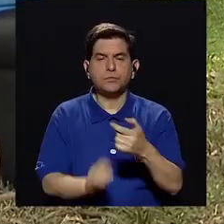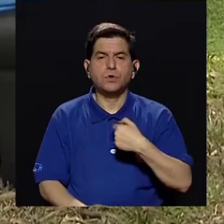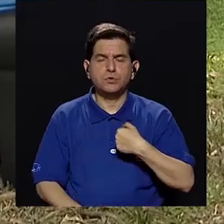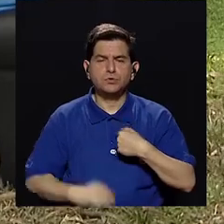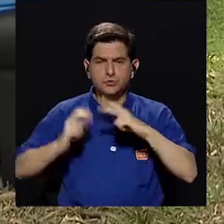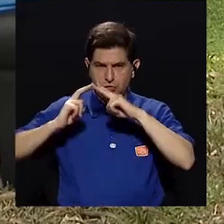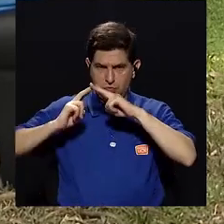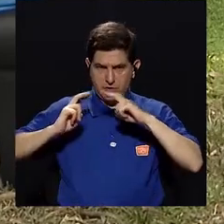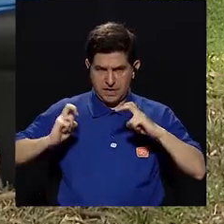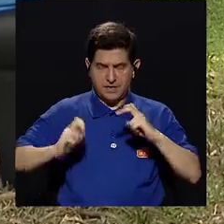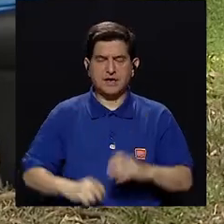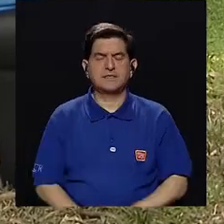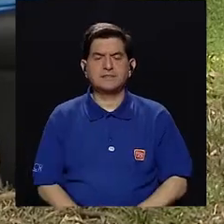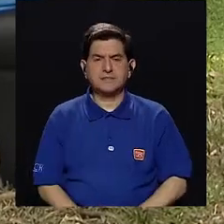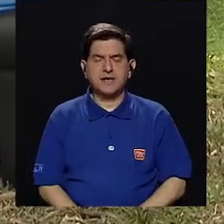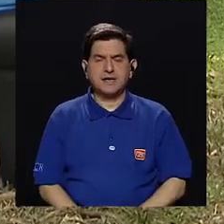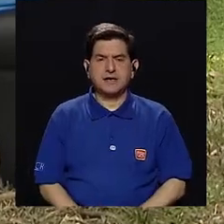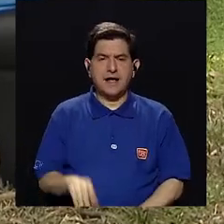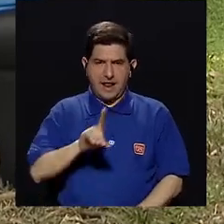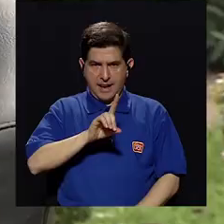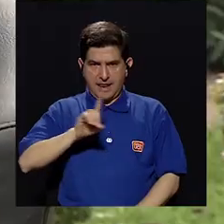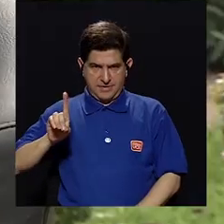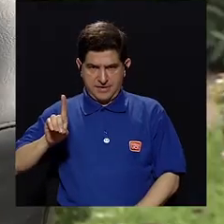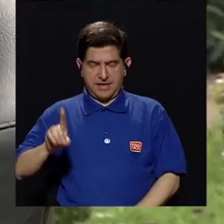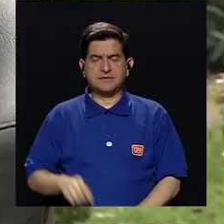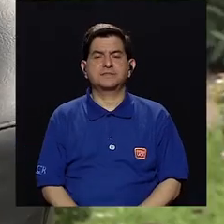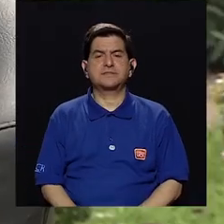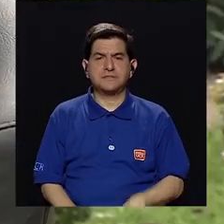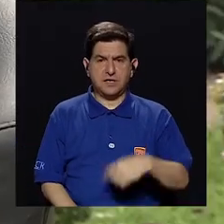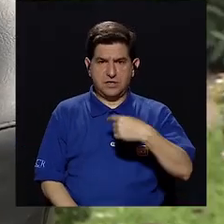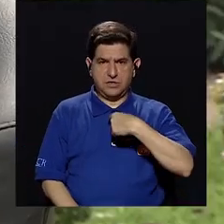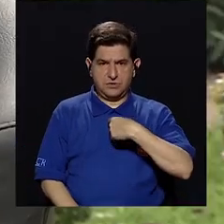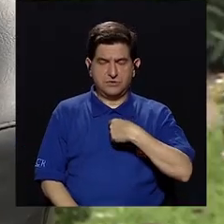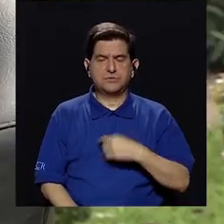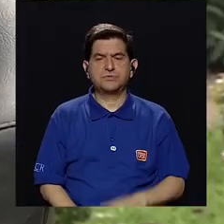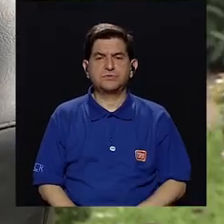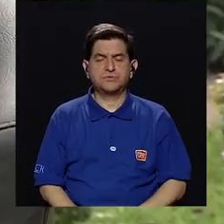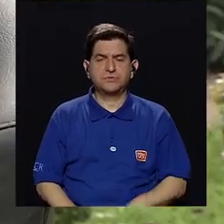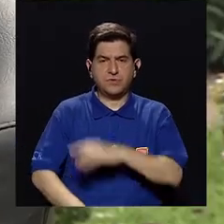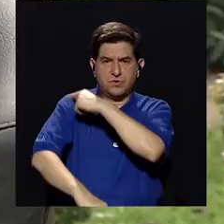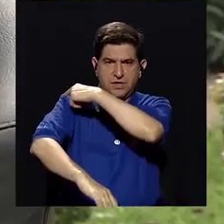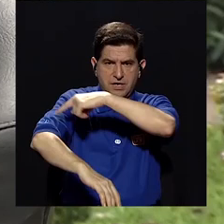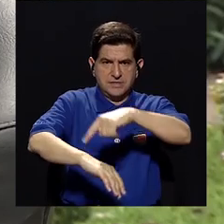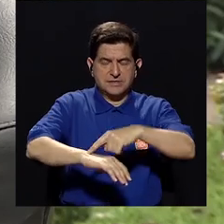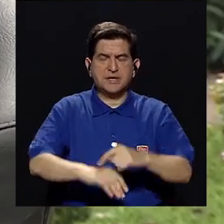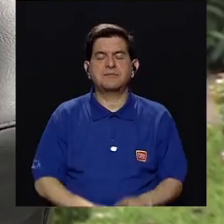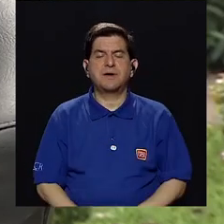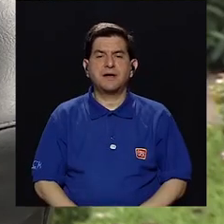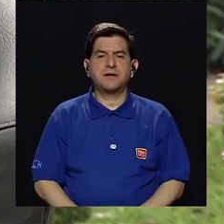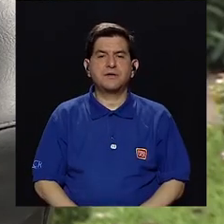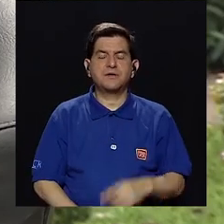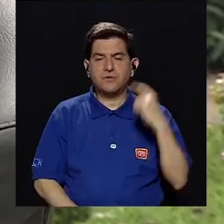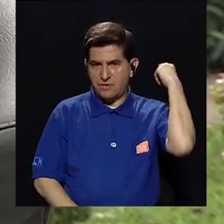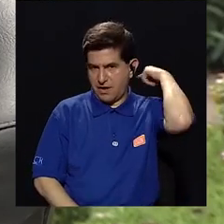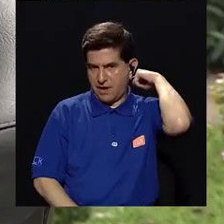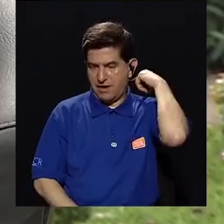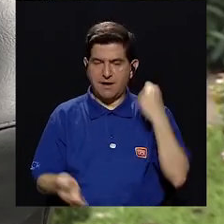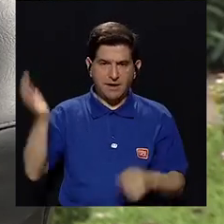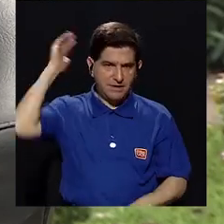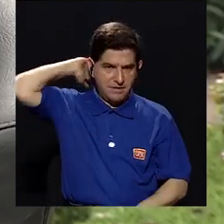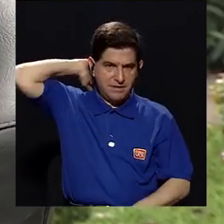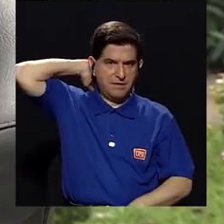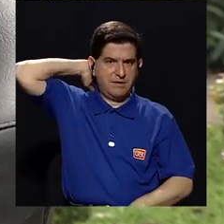yo voy a examinar mi mamá derecha entonces yo pongo la mano aquí atrás del cuello y